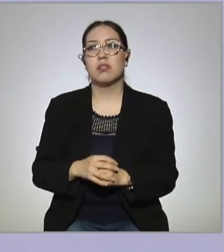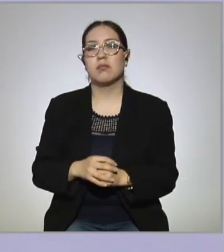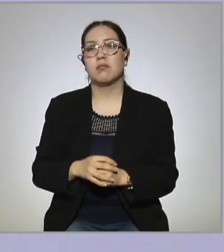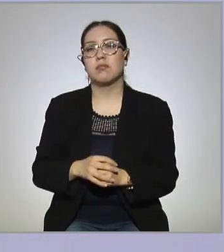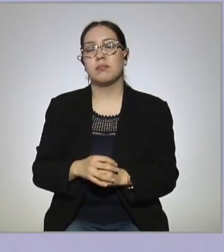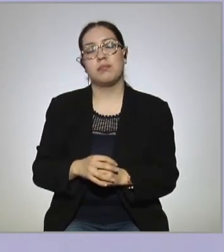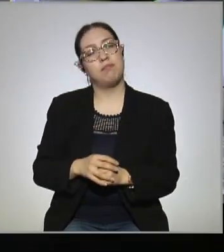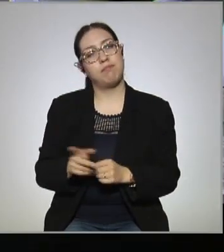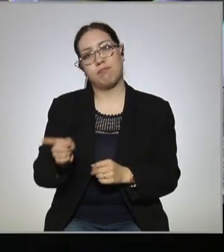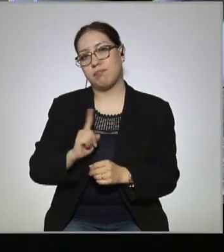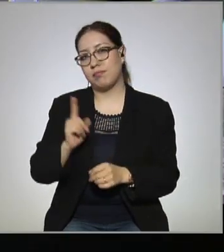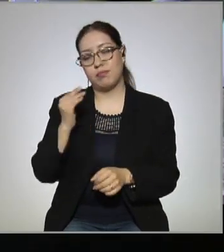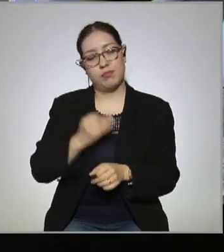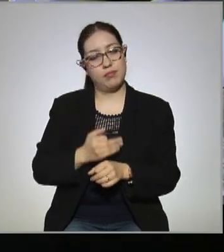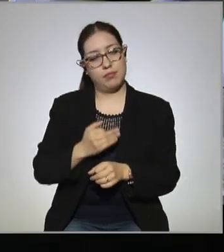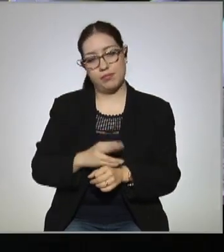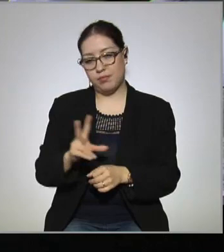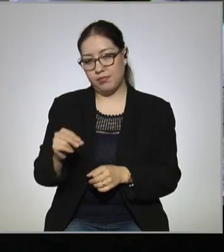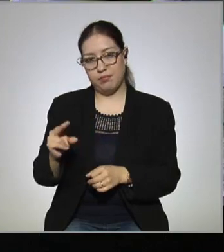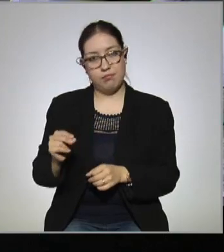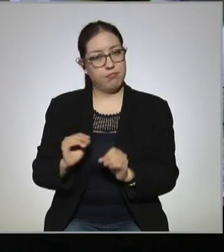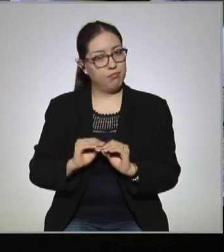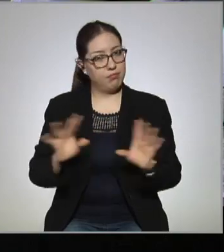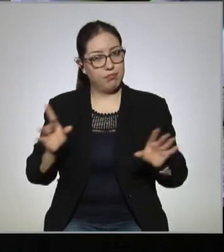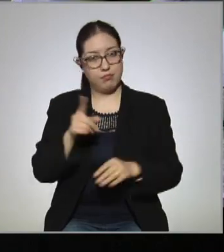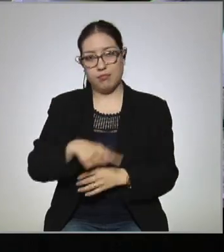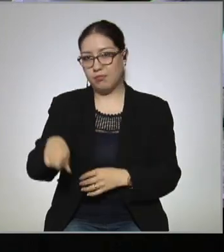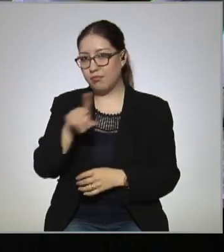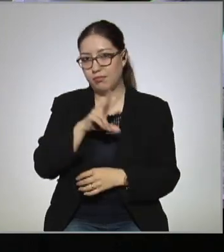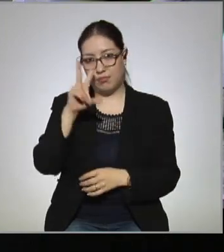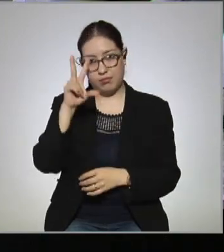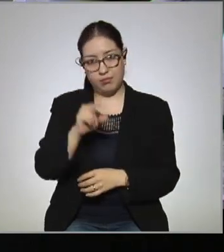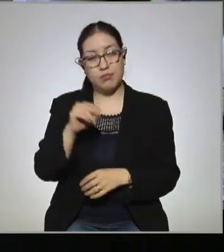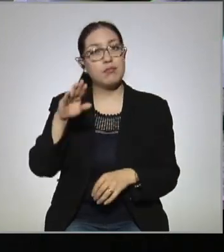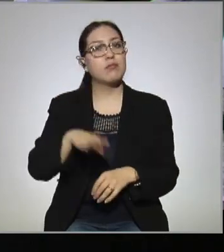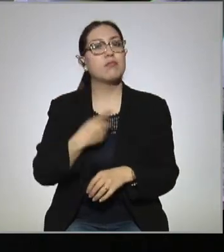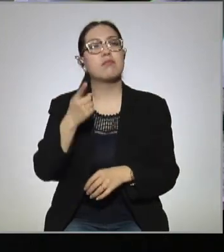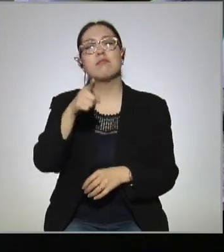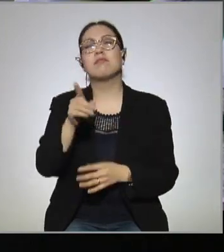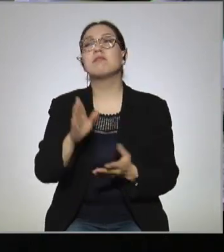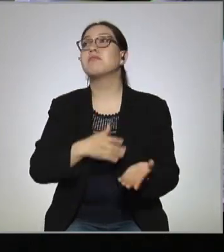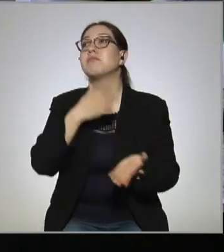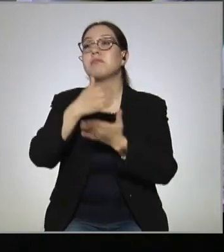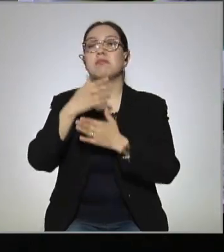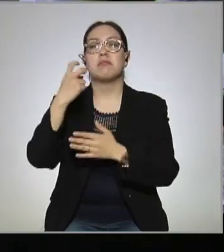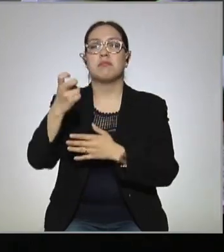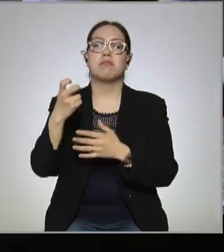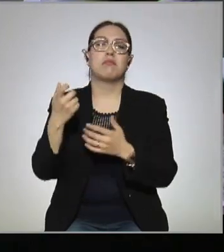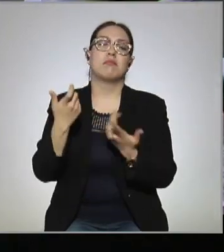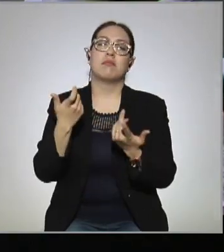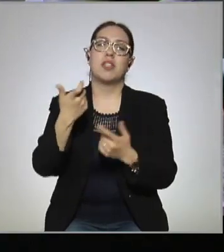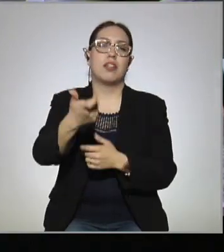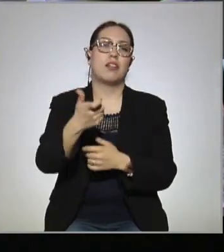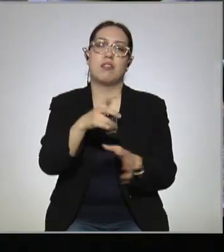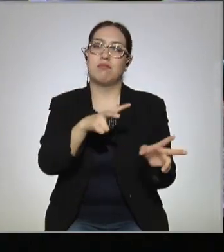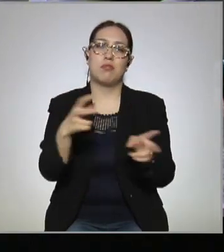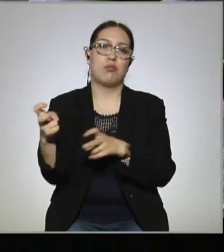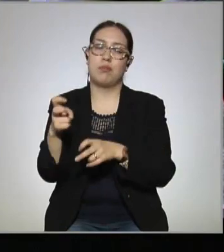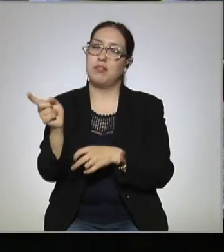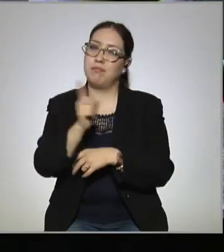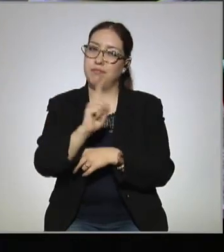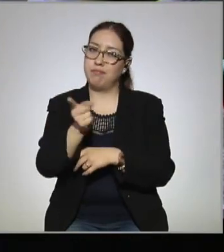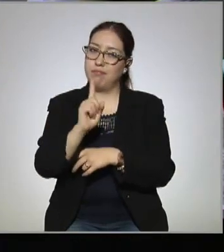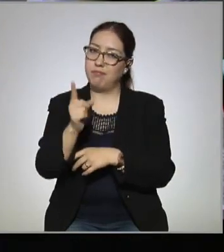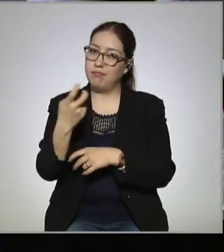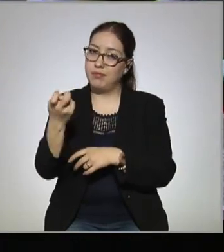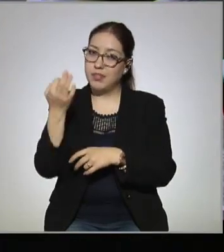pluripotenciales? No, en este momento Hoy en día no. Ok, pero para que les quede claro, porque normalmente si vas a eso te están sacando el dinero y no te están haciendo nada bien y ve tú a saber